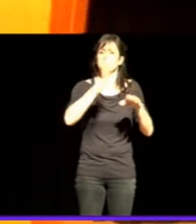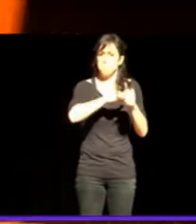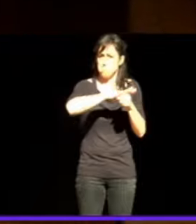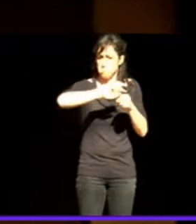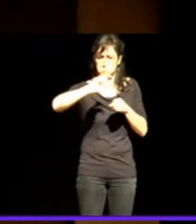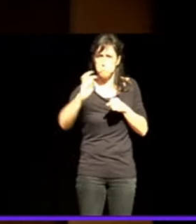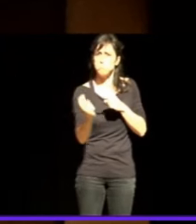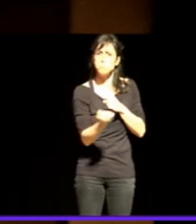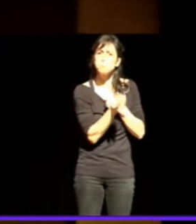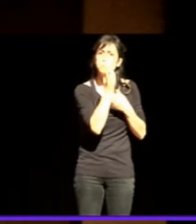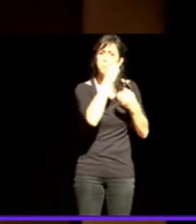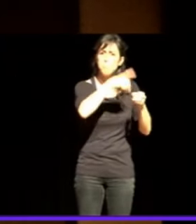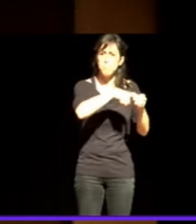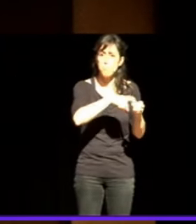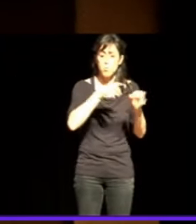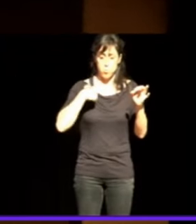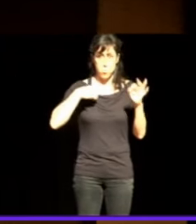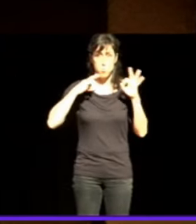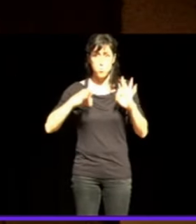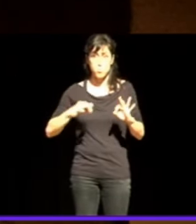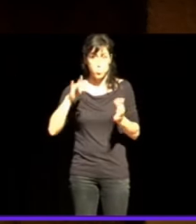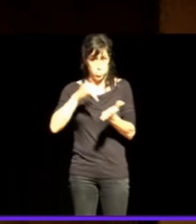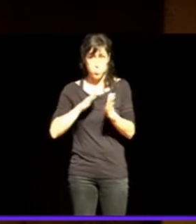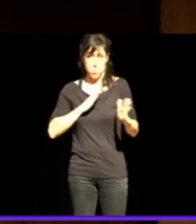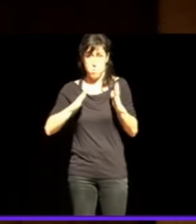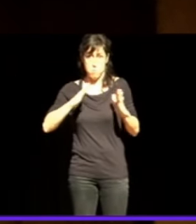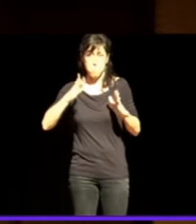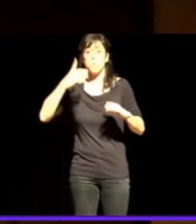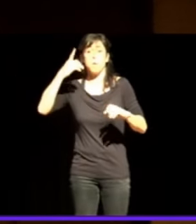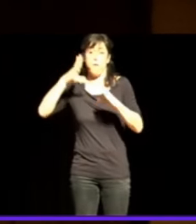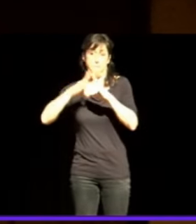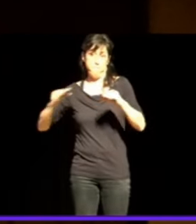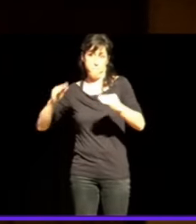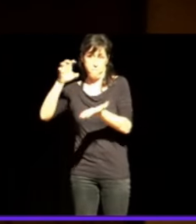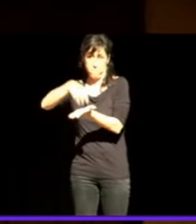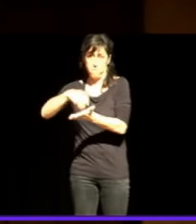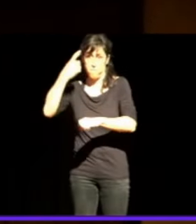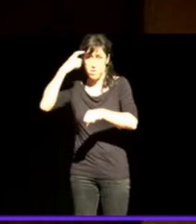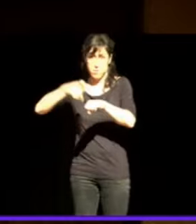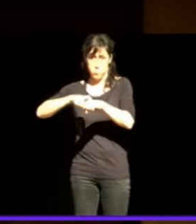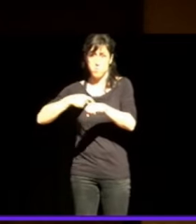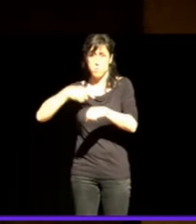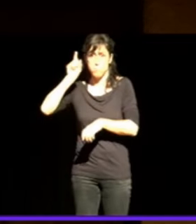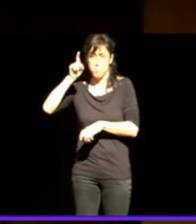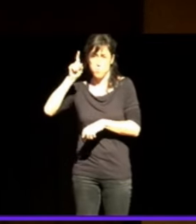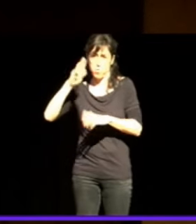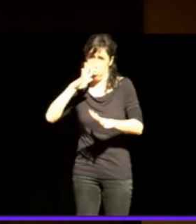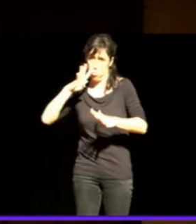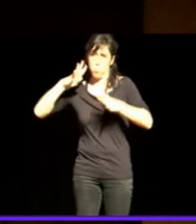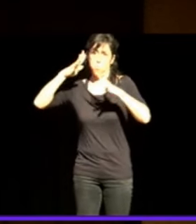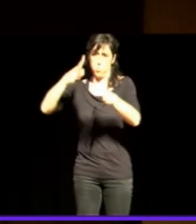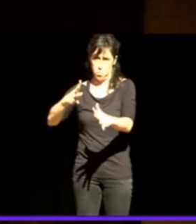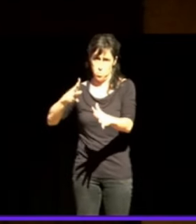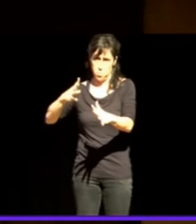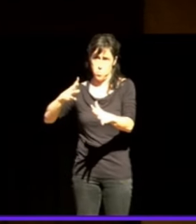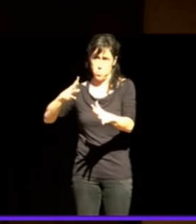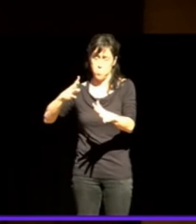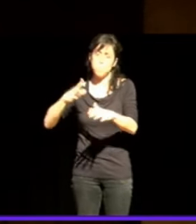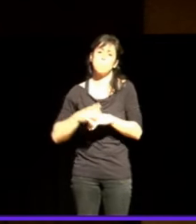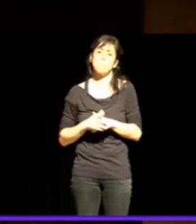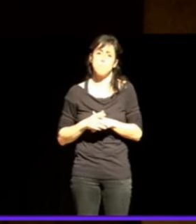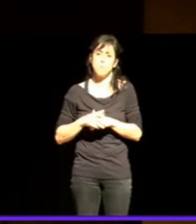por entonces era profesora de la Facultad de Psicología. Fui profesora de la facultad durante 9 años, hasta que luego